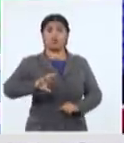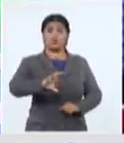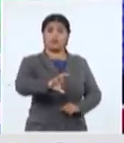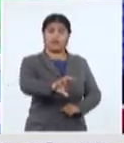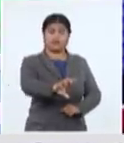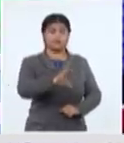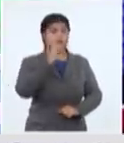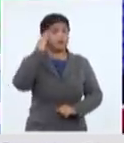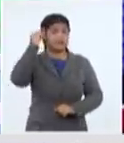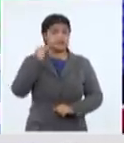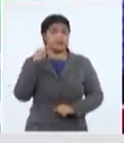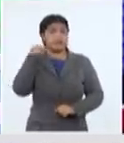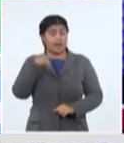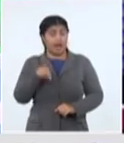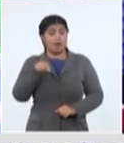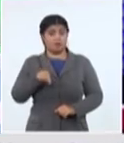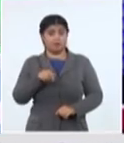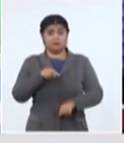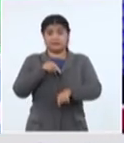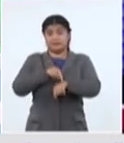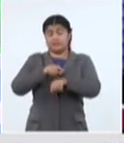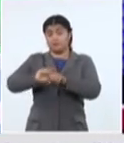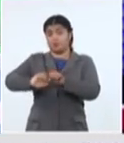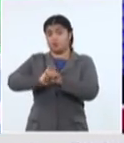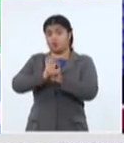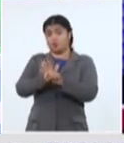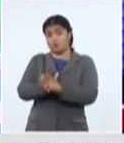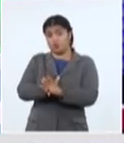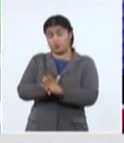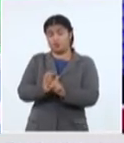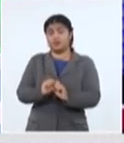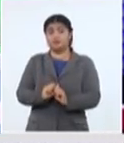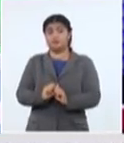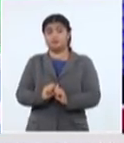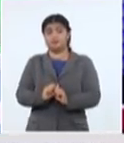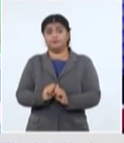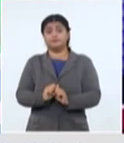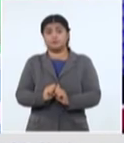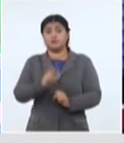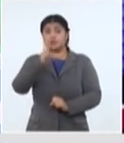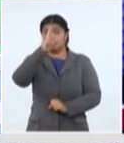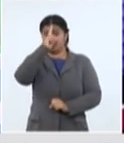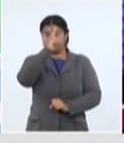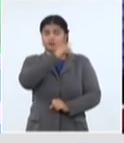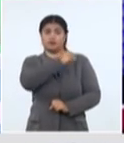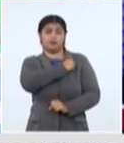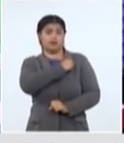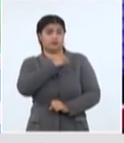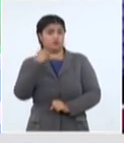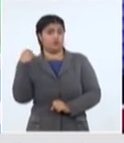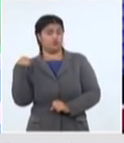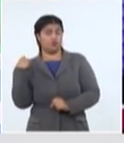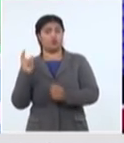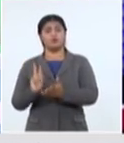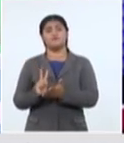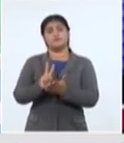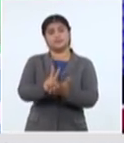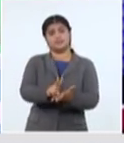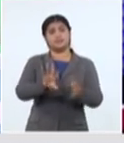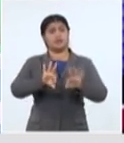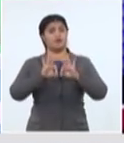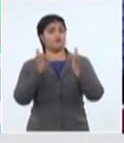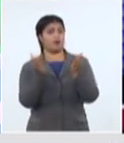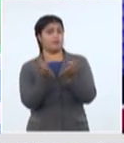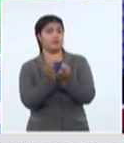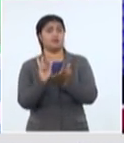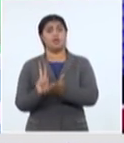centro hospitalario, que les genera incluso ambivalencia, les genera temor, les puede generar también seguridad, se han visto limitadas